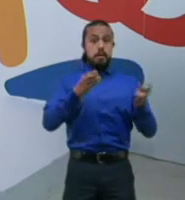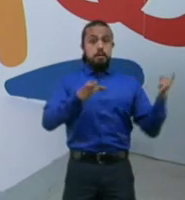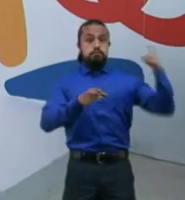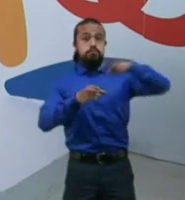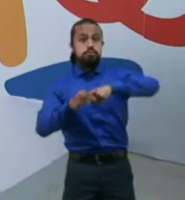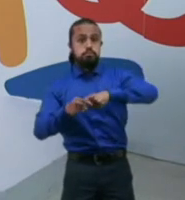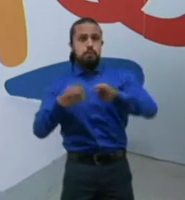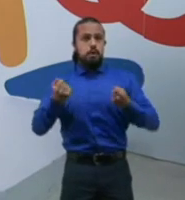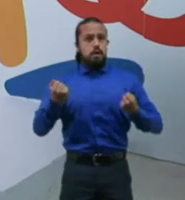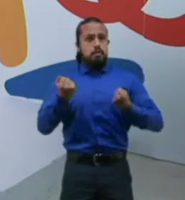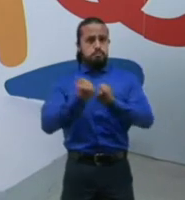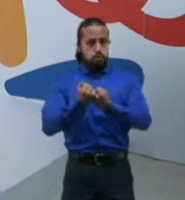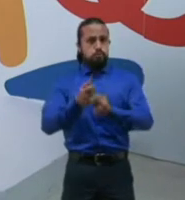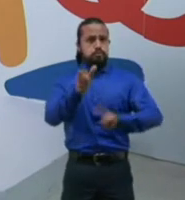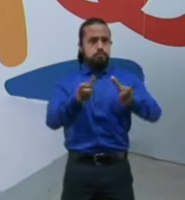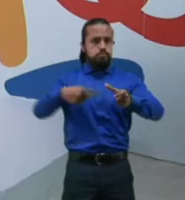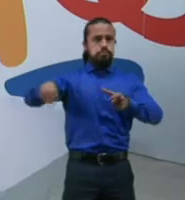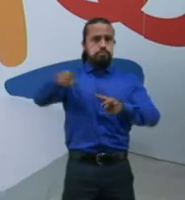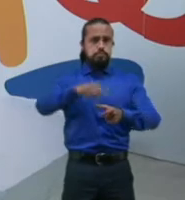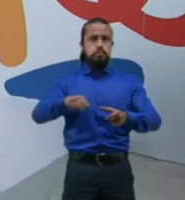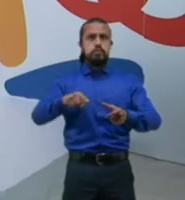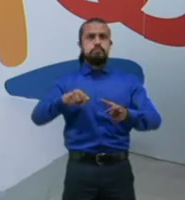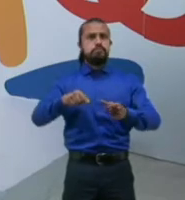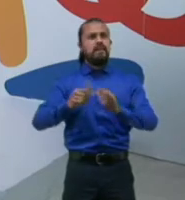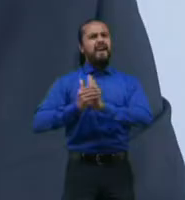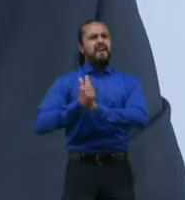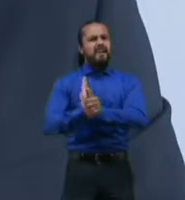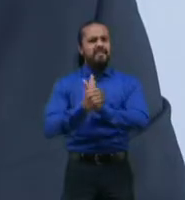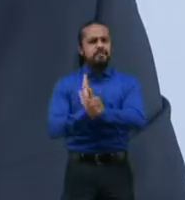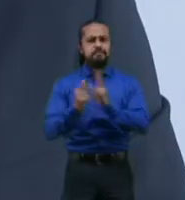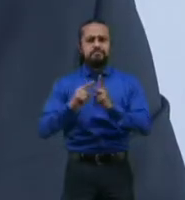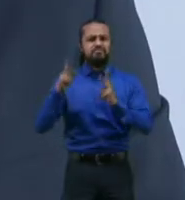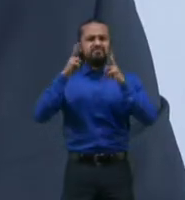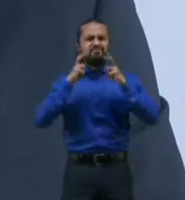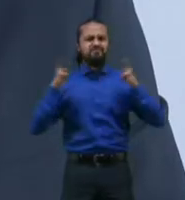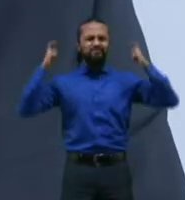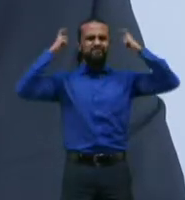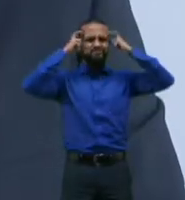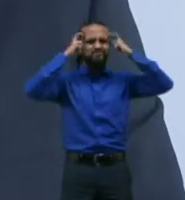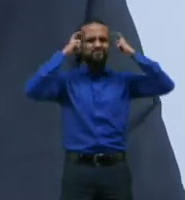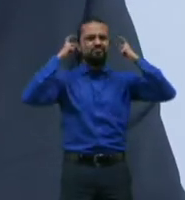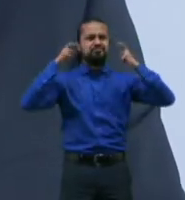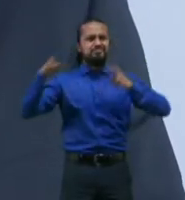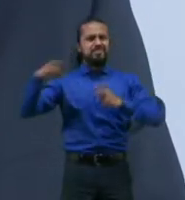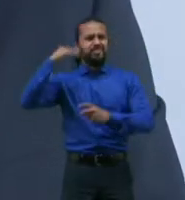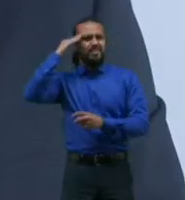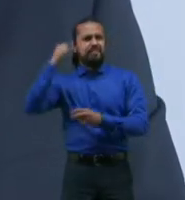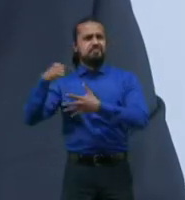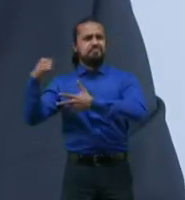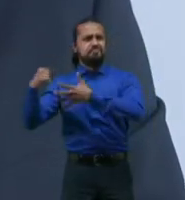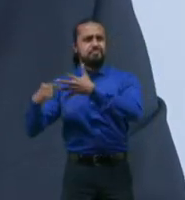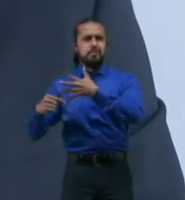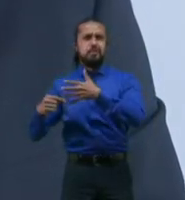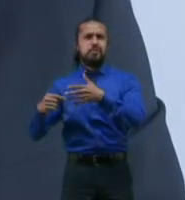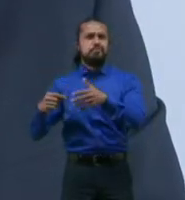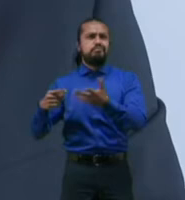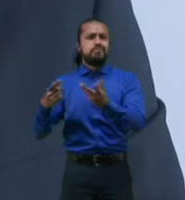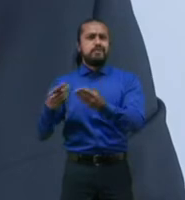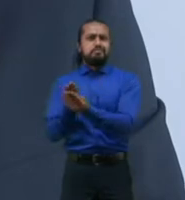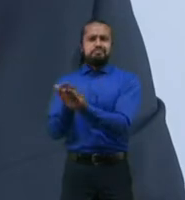apoyar a nuestros emprendedores que tienen talento que tienen conocimiento que además tienen un montón de